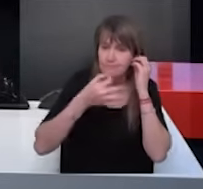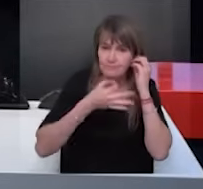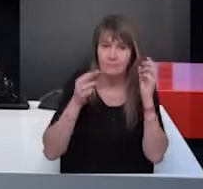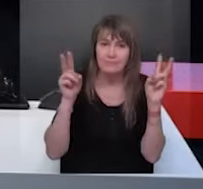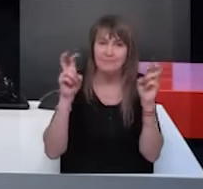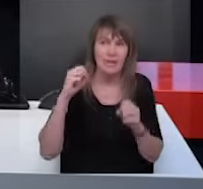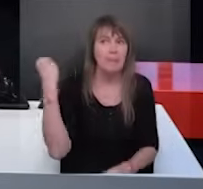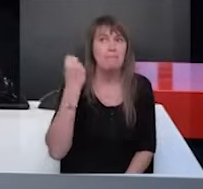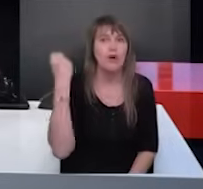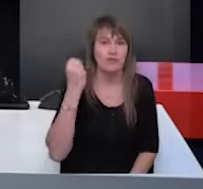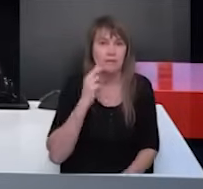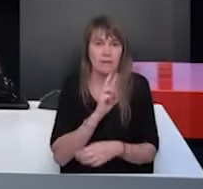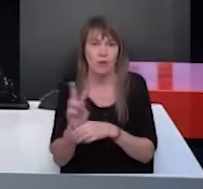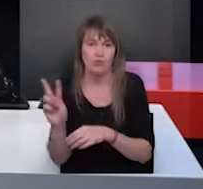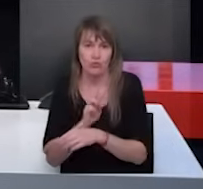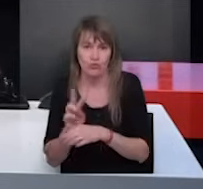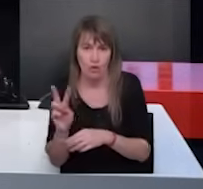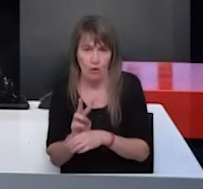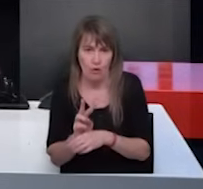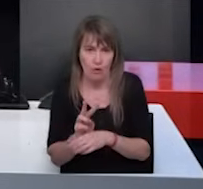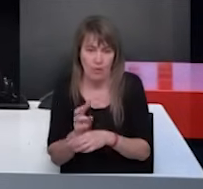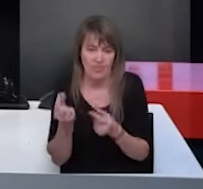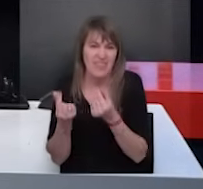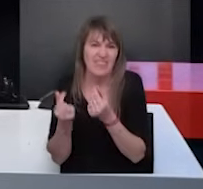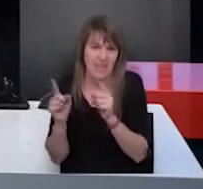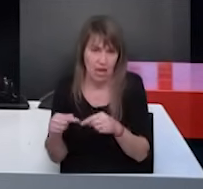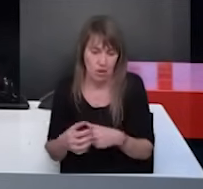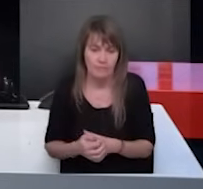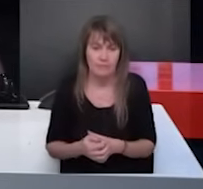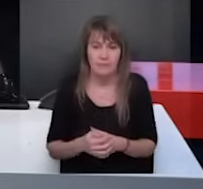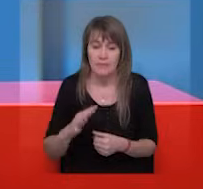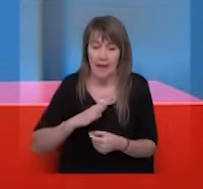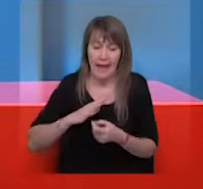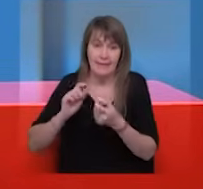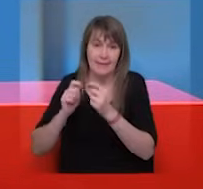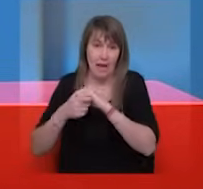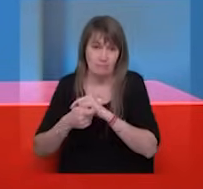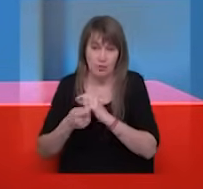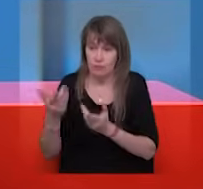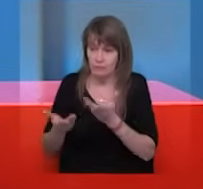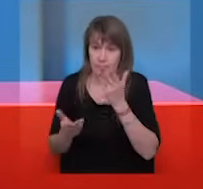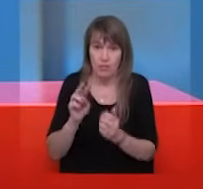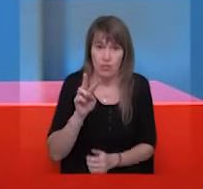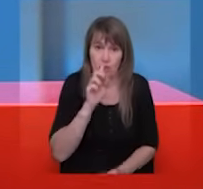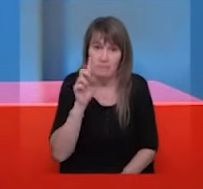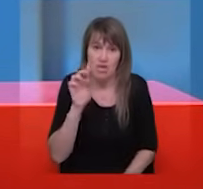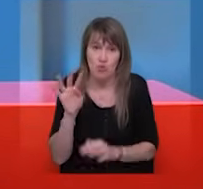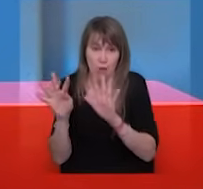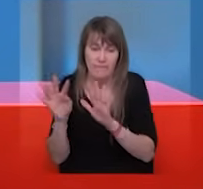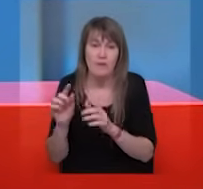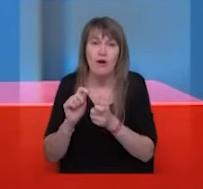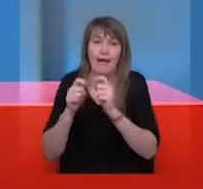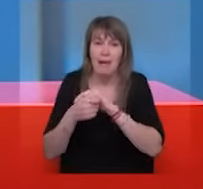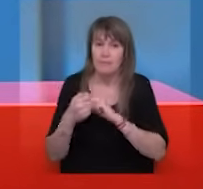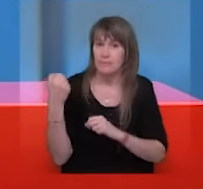como el central Yo decía Bueno aunque hagamos pocos cambios respecto al 2009 para mí el cambio central que hay que